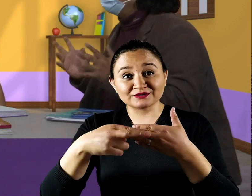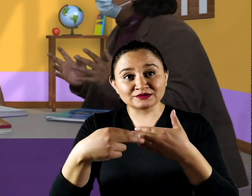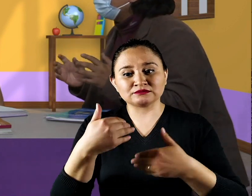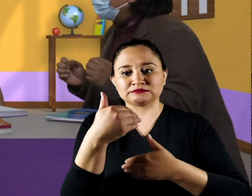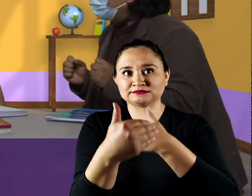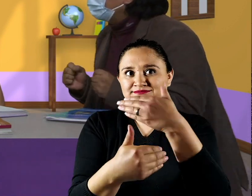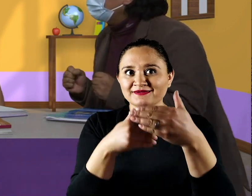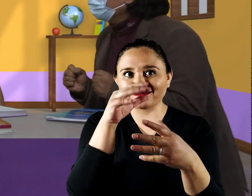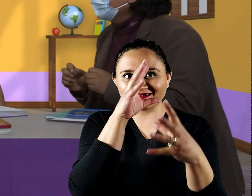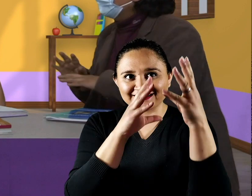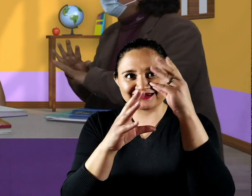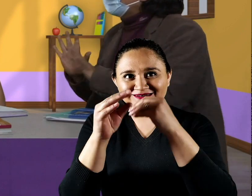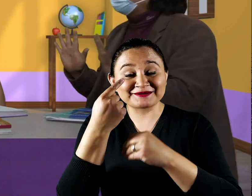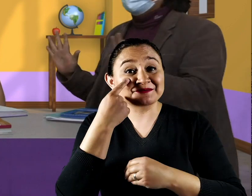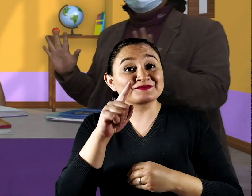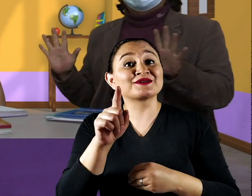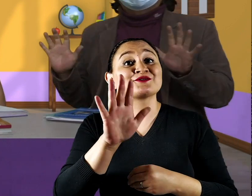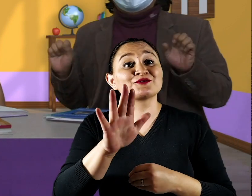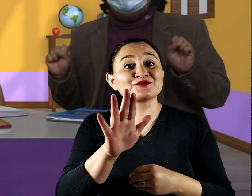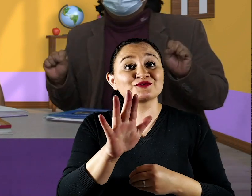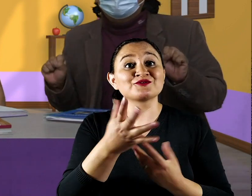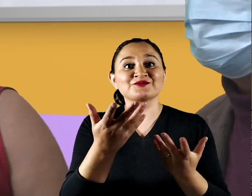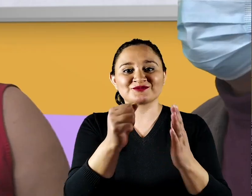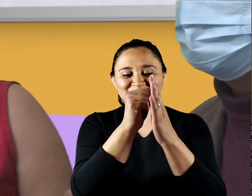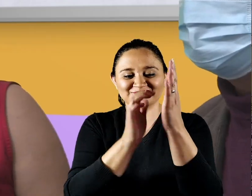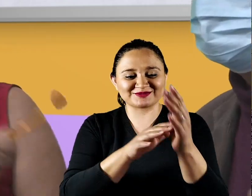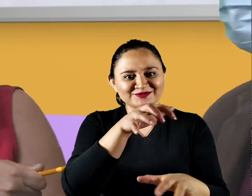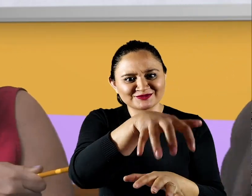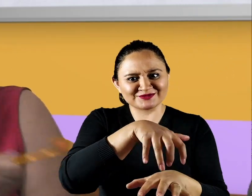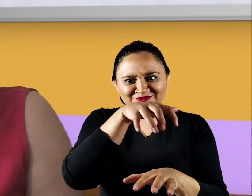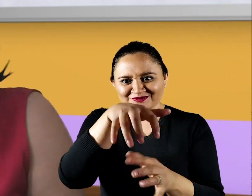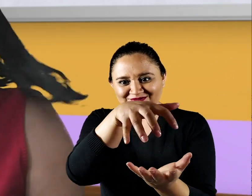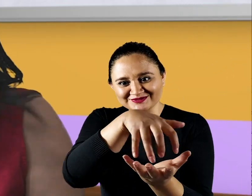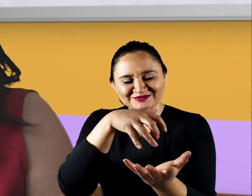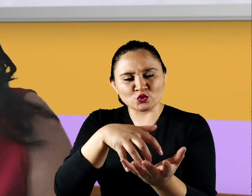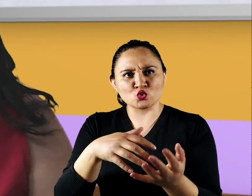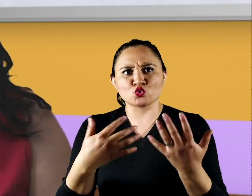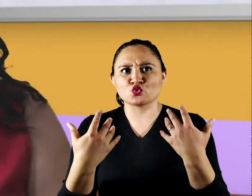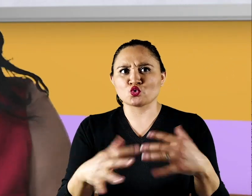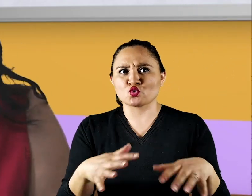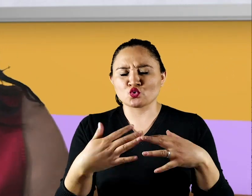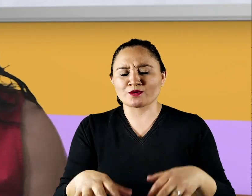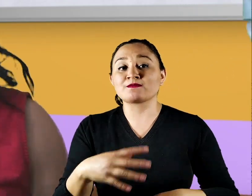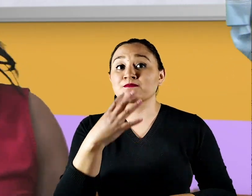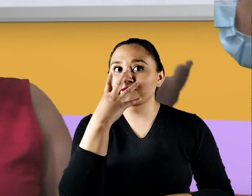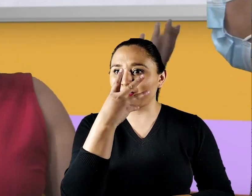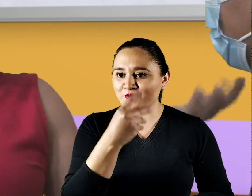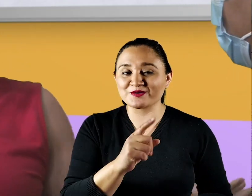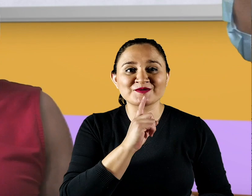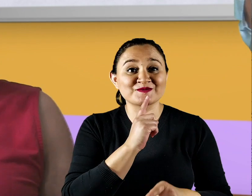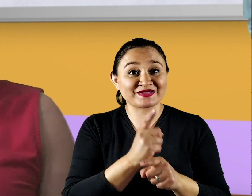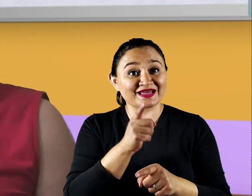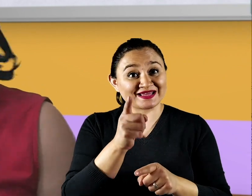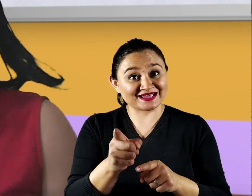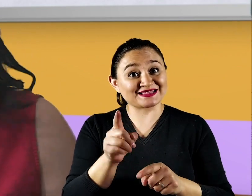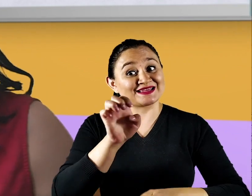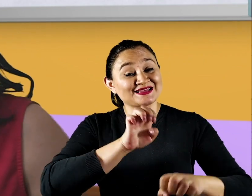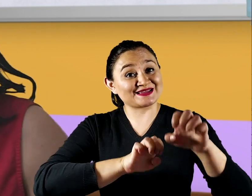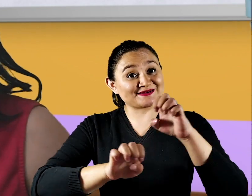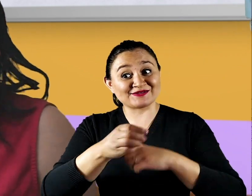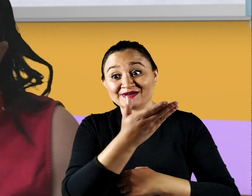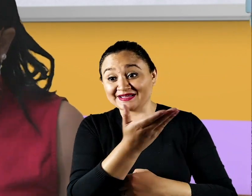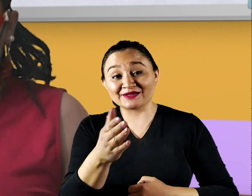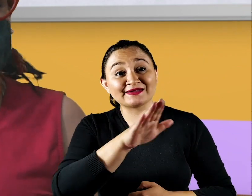de los pasos aprendidos para hacer un terrario. ¡Qué chévere! Esta evaluación nos permite que